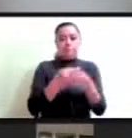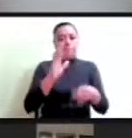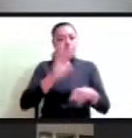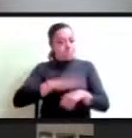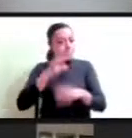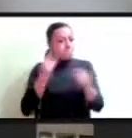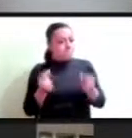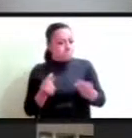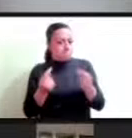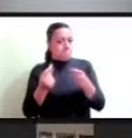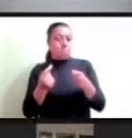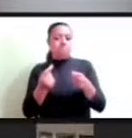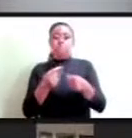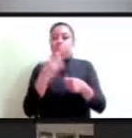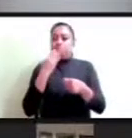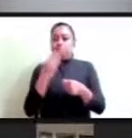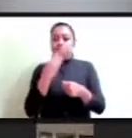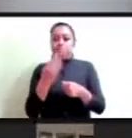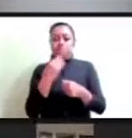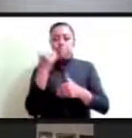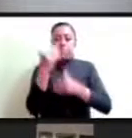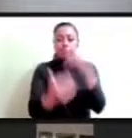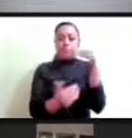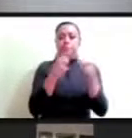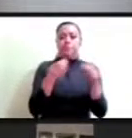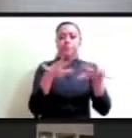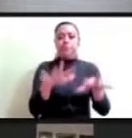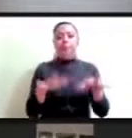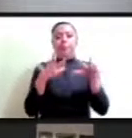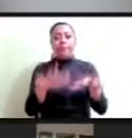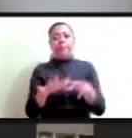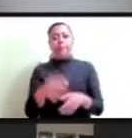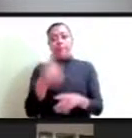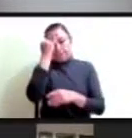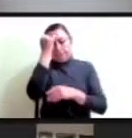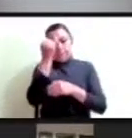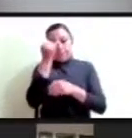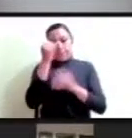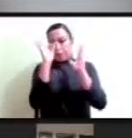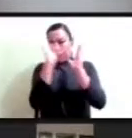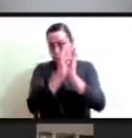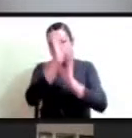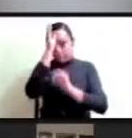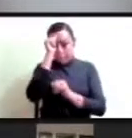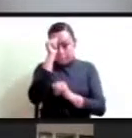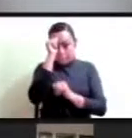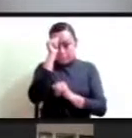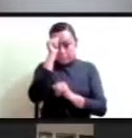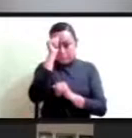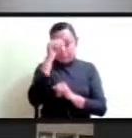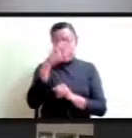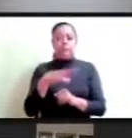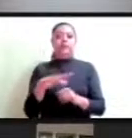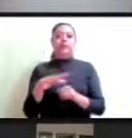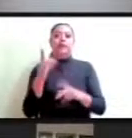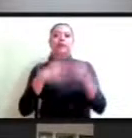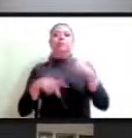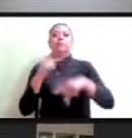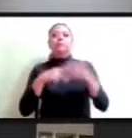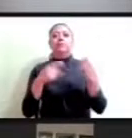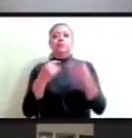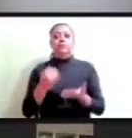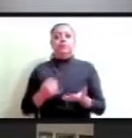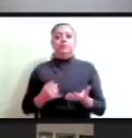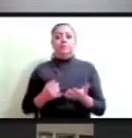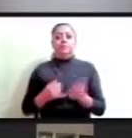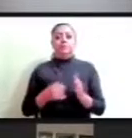legislativo, el proceso parlamentario de las de los puntos de acuerdo que vengan en sentido negativo y las iniciativas también. Muchas